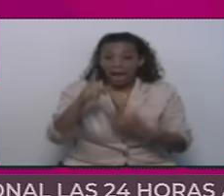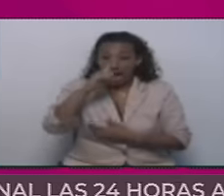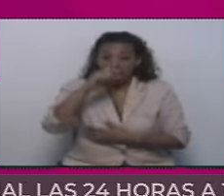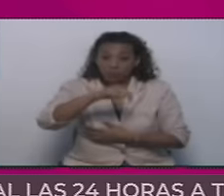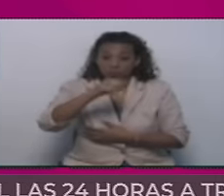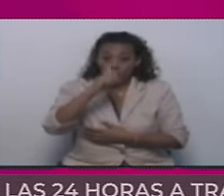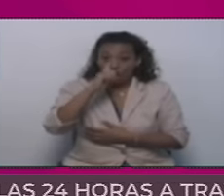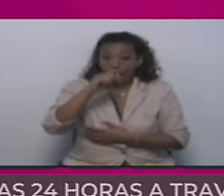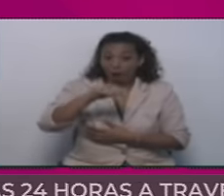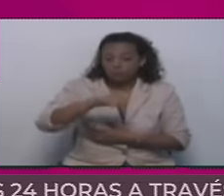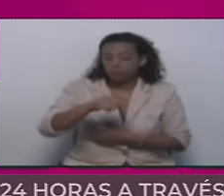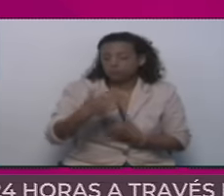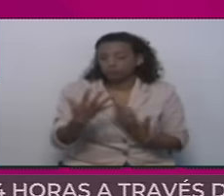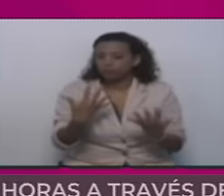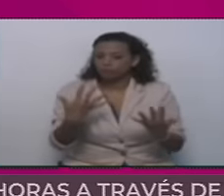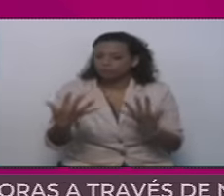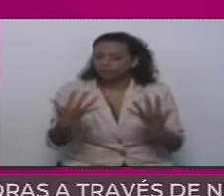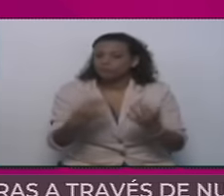lo decía.